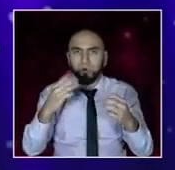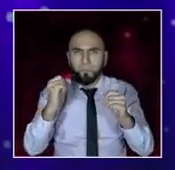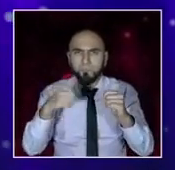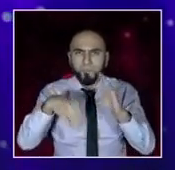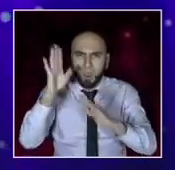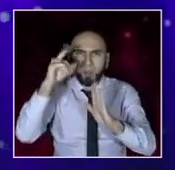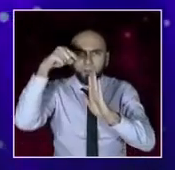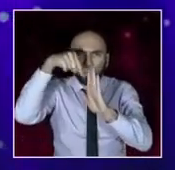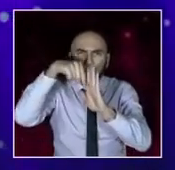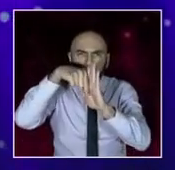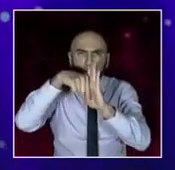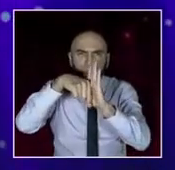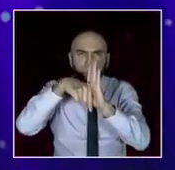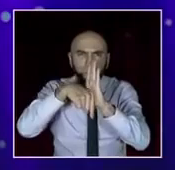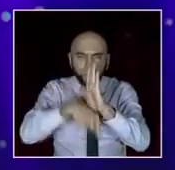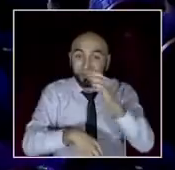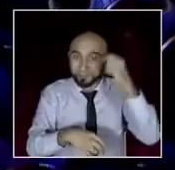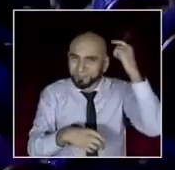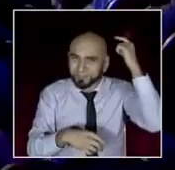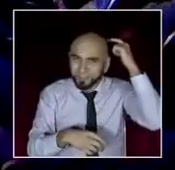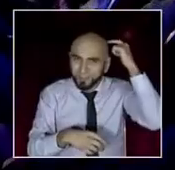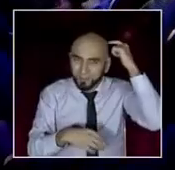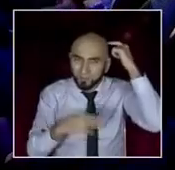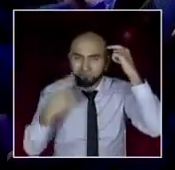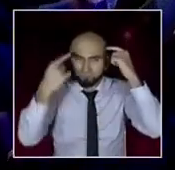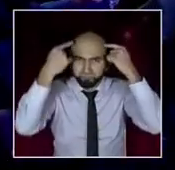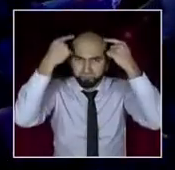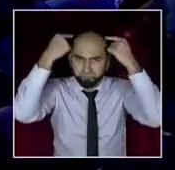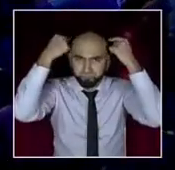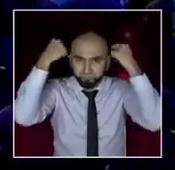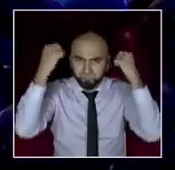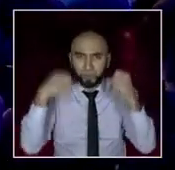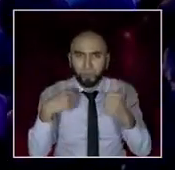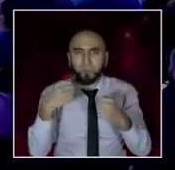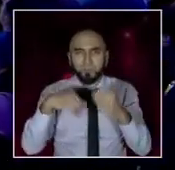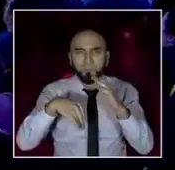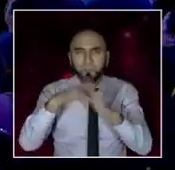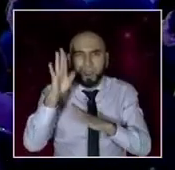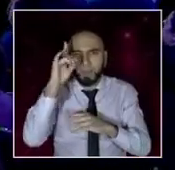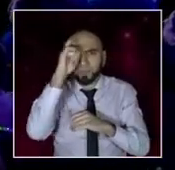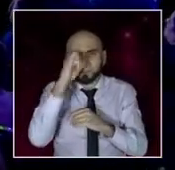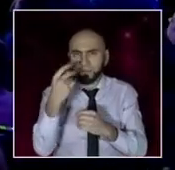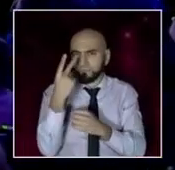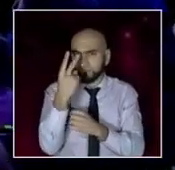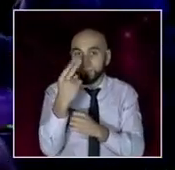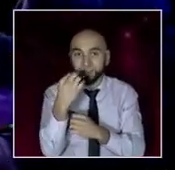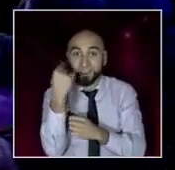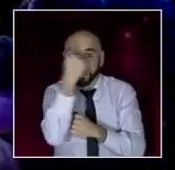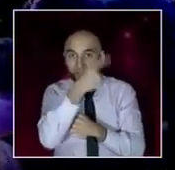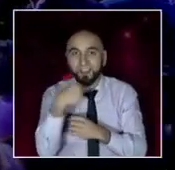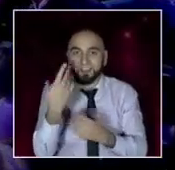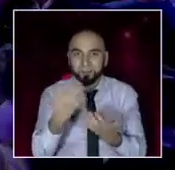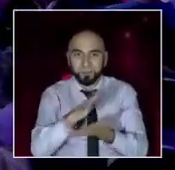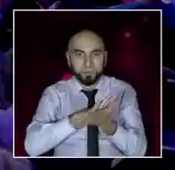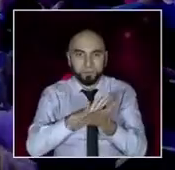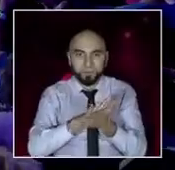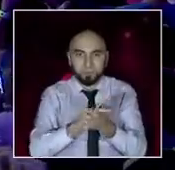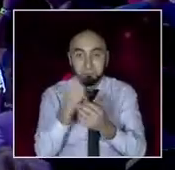profundo en el cerebro abordan cosas más complejas como rostros. Este es un cerebro de mono.